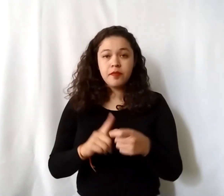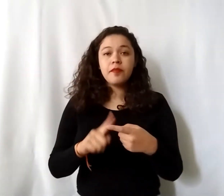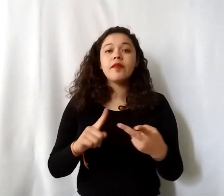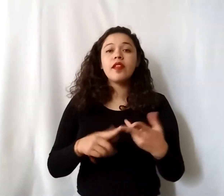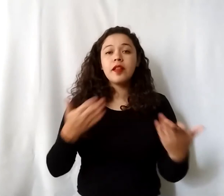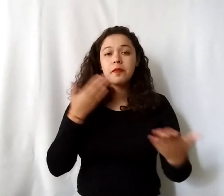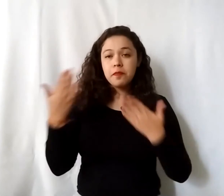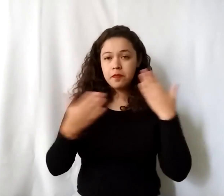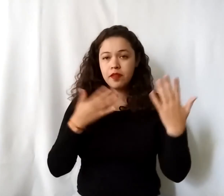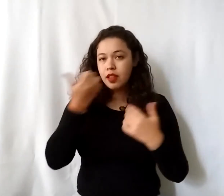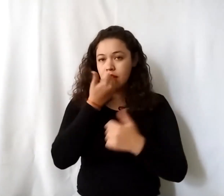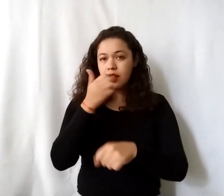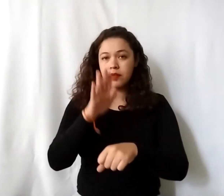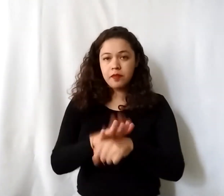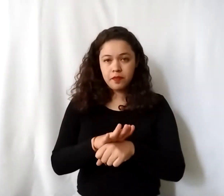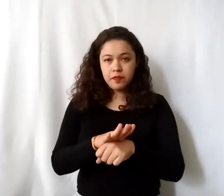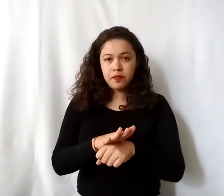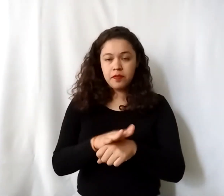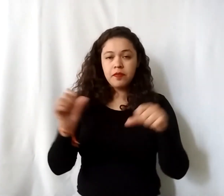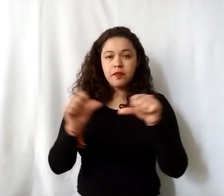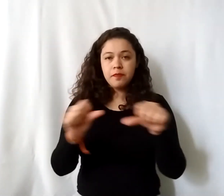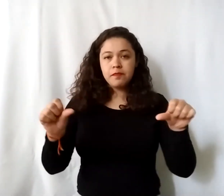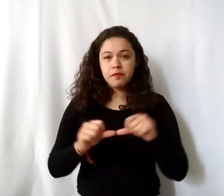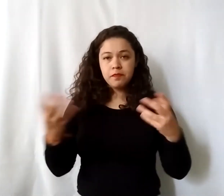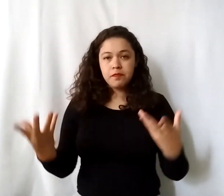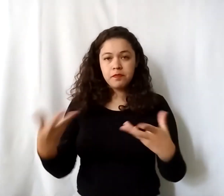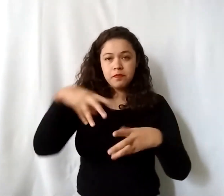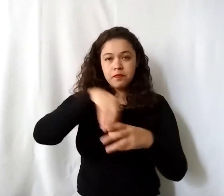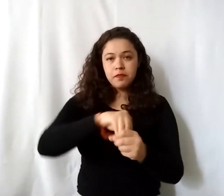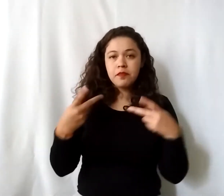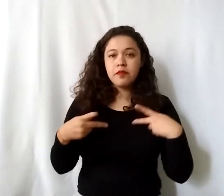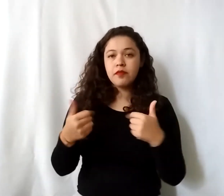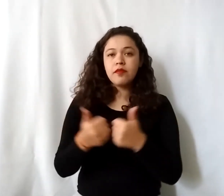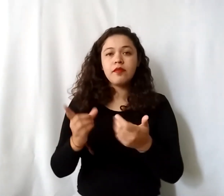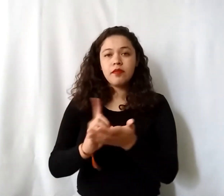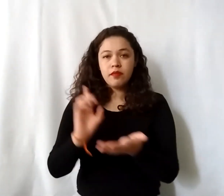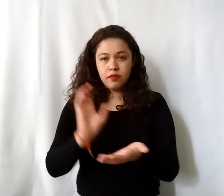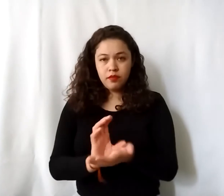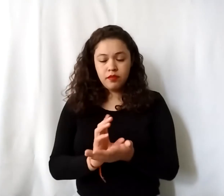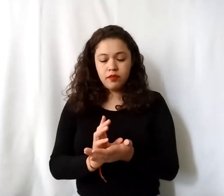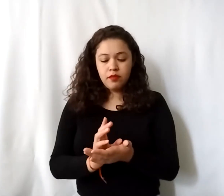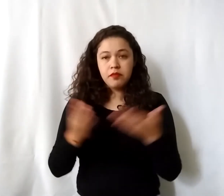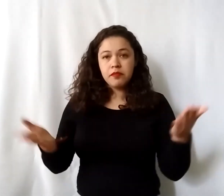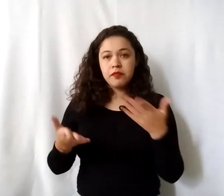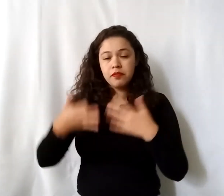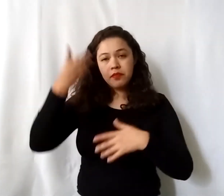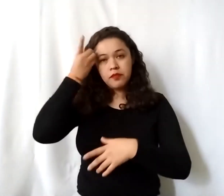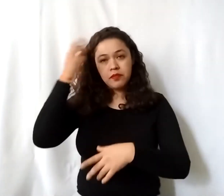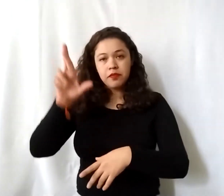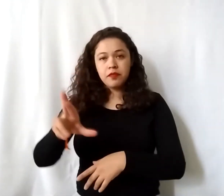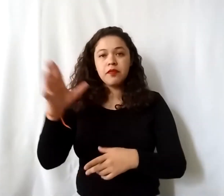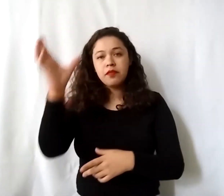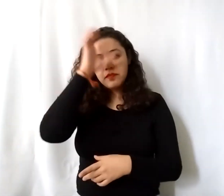de administración, área de inclusión a personas con discapacidad, candidato a doctor en ciencias del